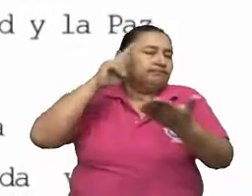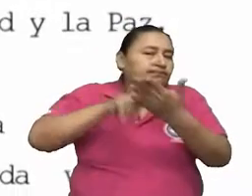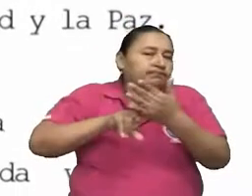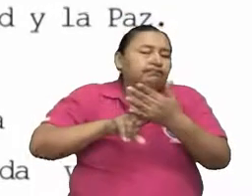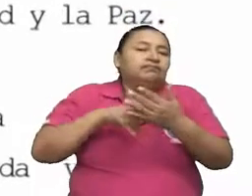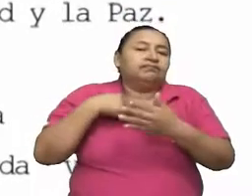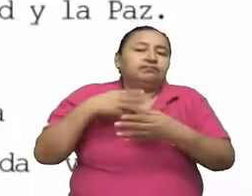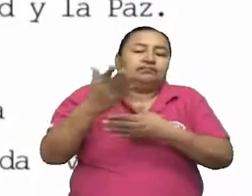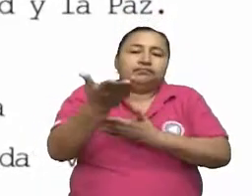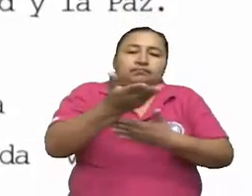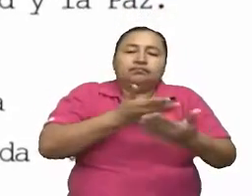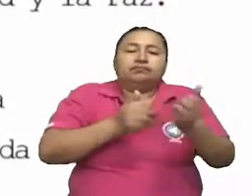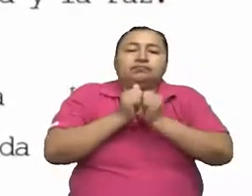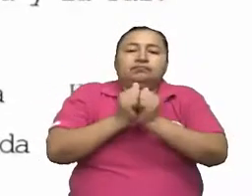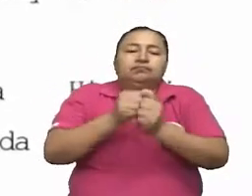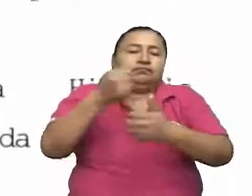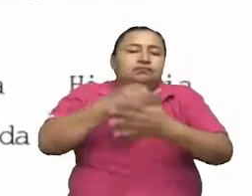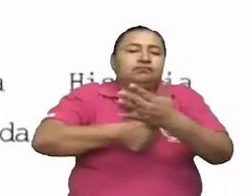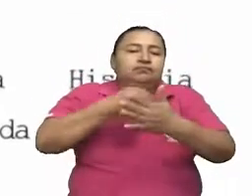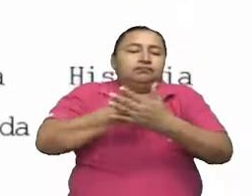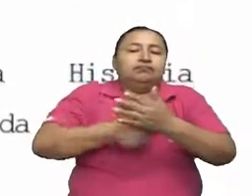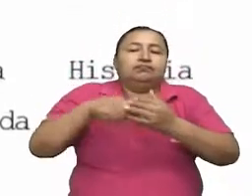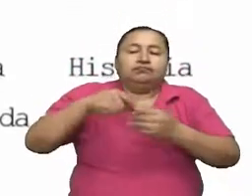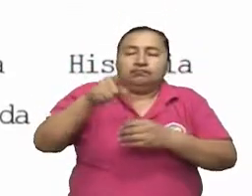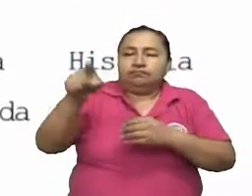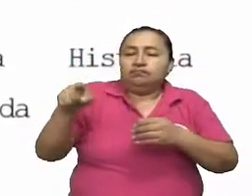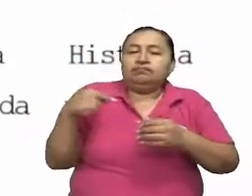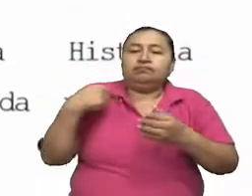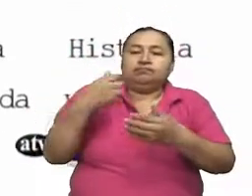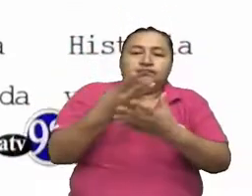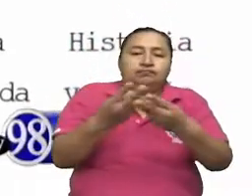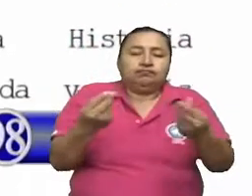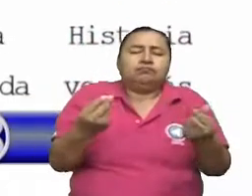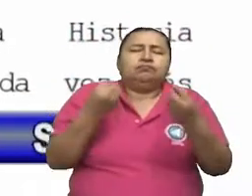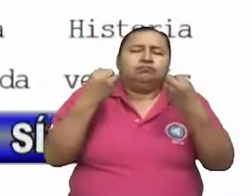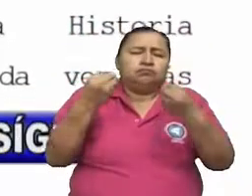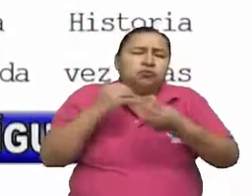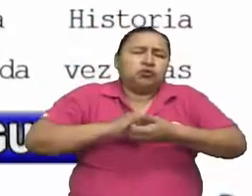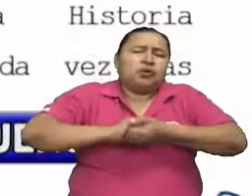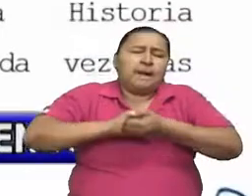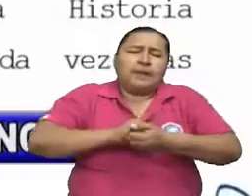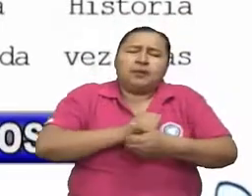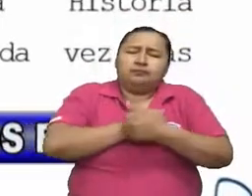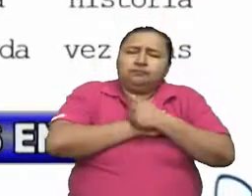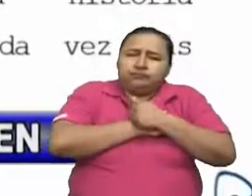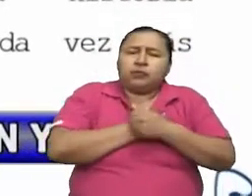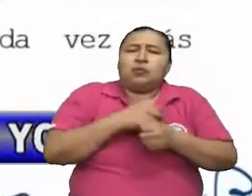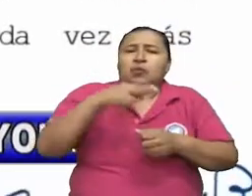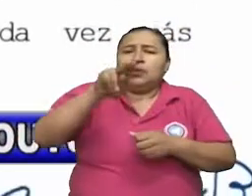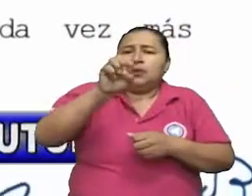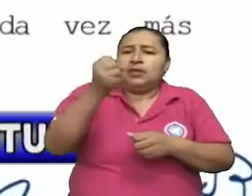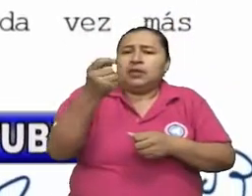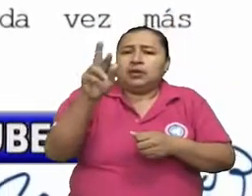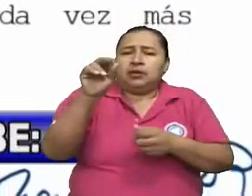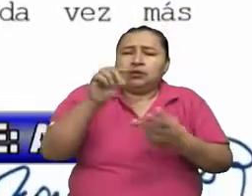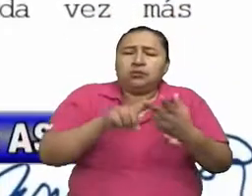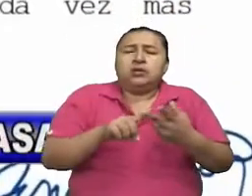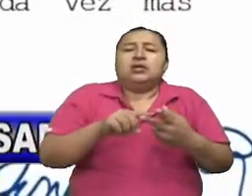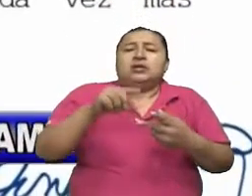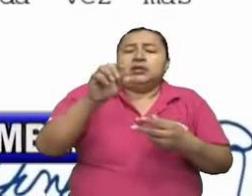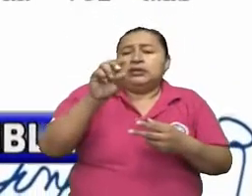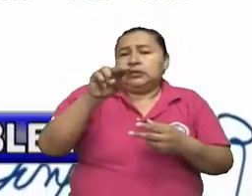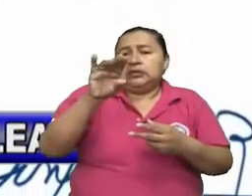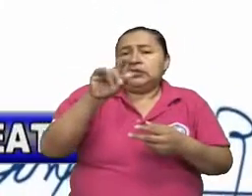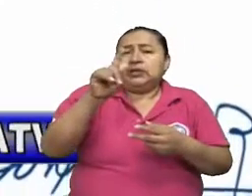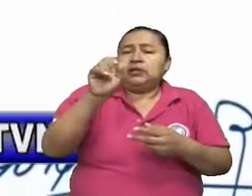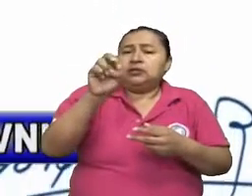los compañeros luchadores de esas tierras, tantos amigos queridos como Néstor, como Héctor Timerman,